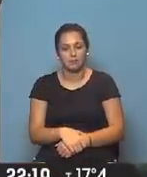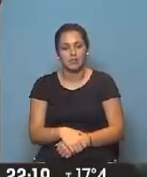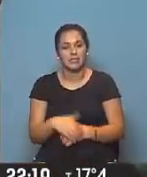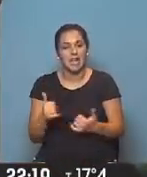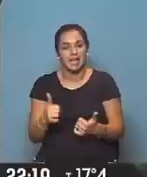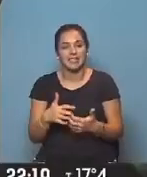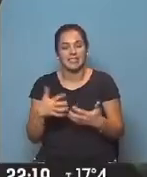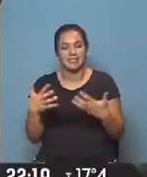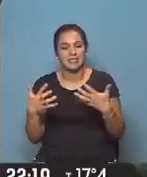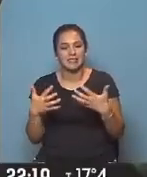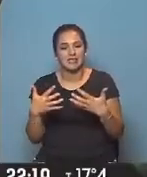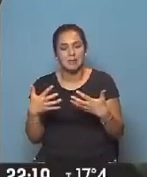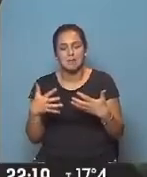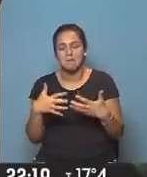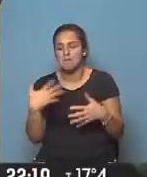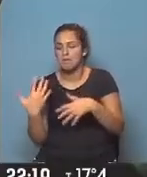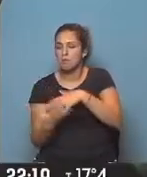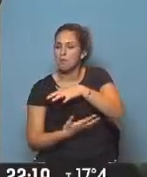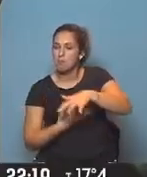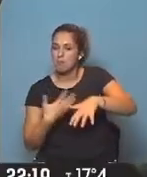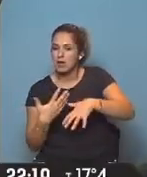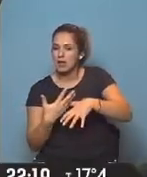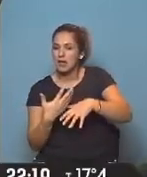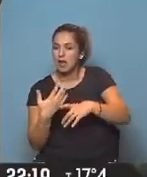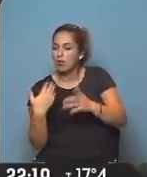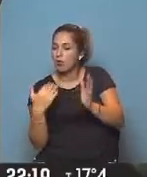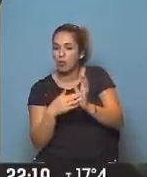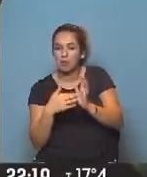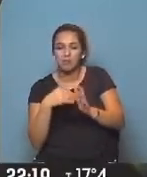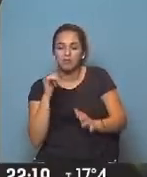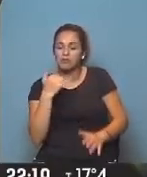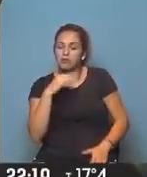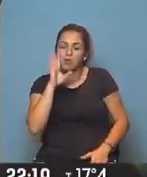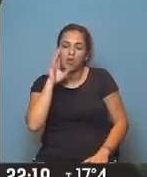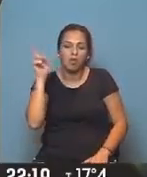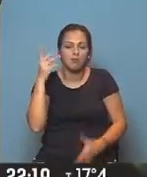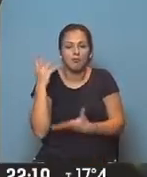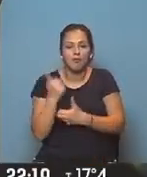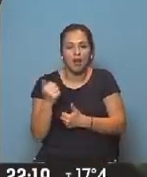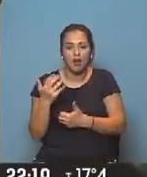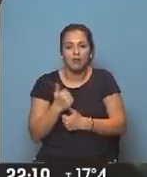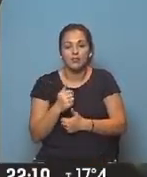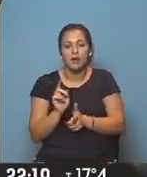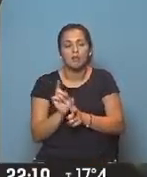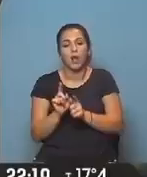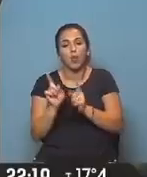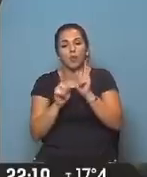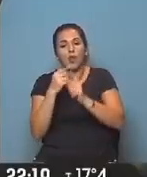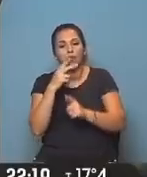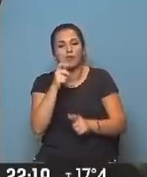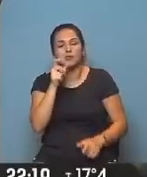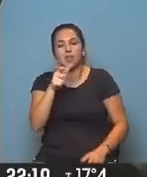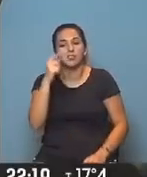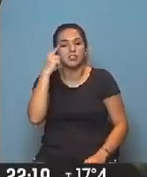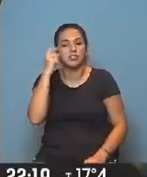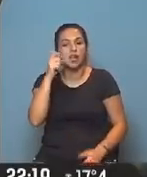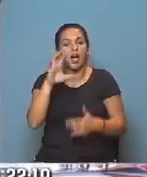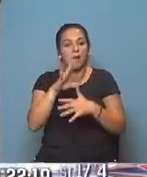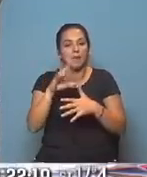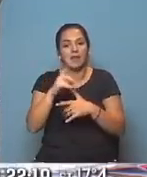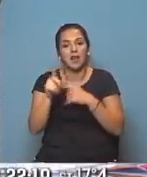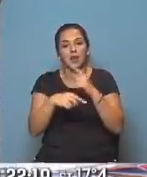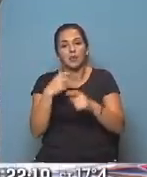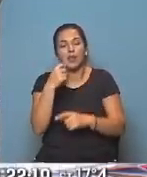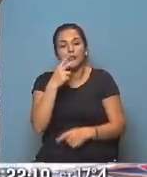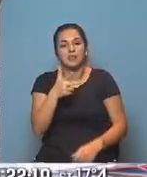entramado de dependencia mutua con Estados Unidos también muy peligroso, China-América, dicen algunos, ¿no? Entonces, y ahora el G2. El G2.